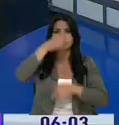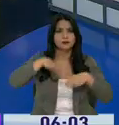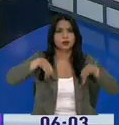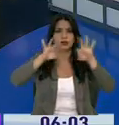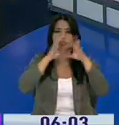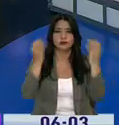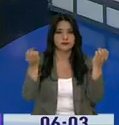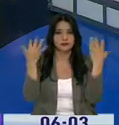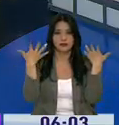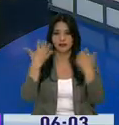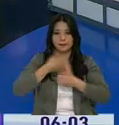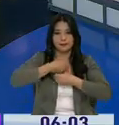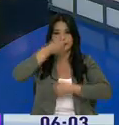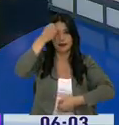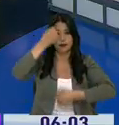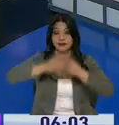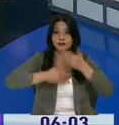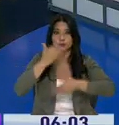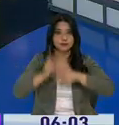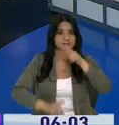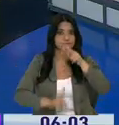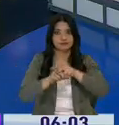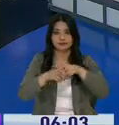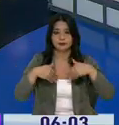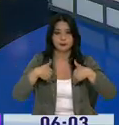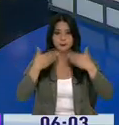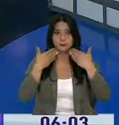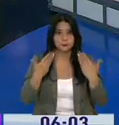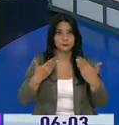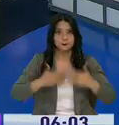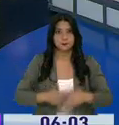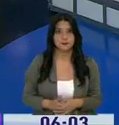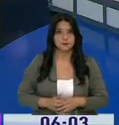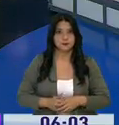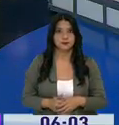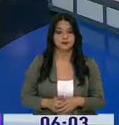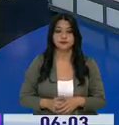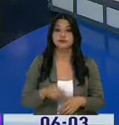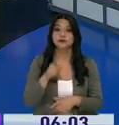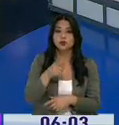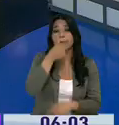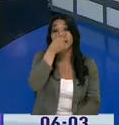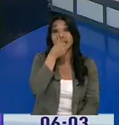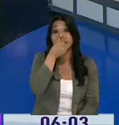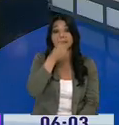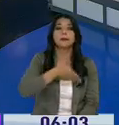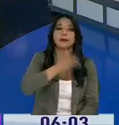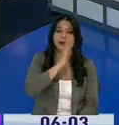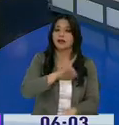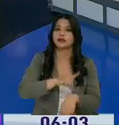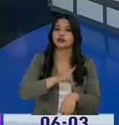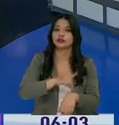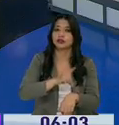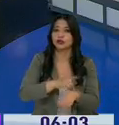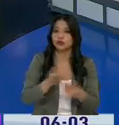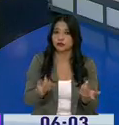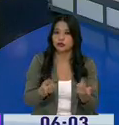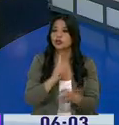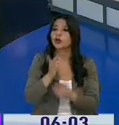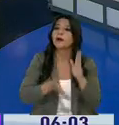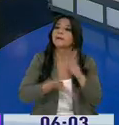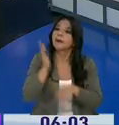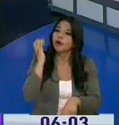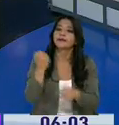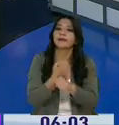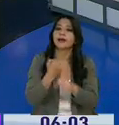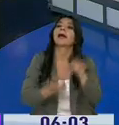el paraguas porque en cualquier momento nos sabe sorprender la lluvia. Y le repetimos, si usted está gripado, vaya al médico, no patriota, no es que hay que ir a trabajar.